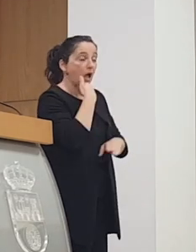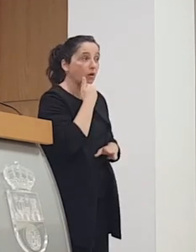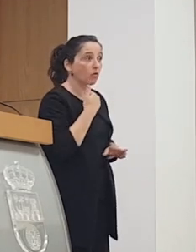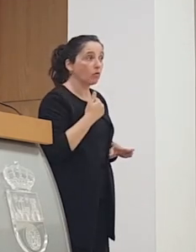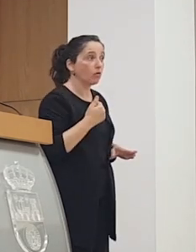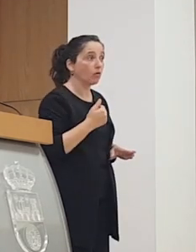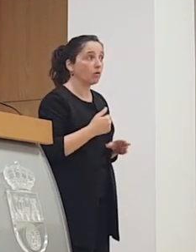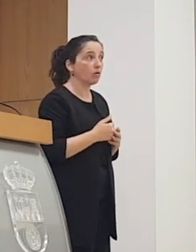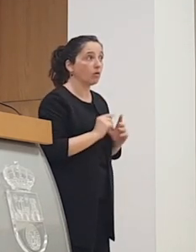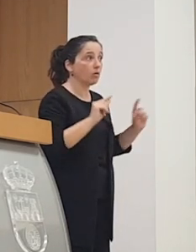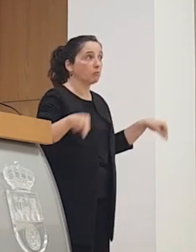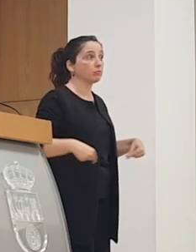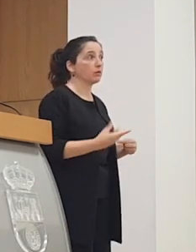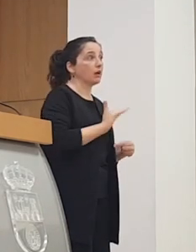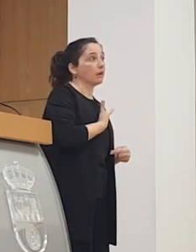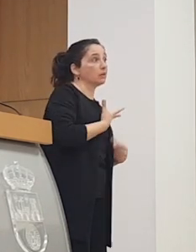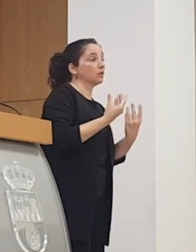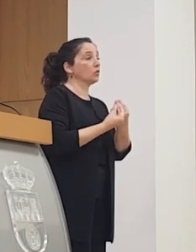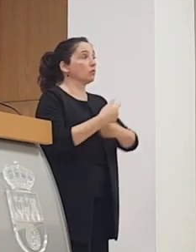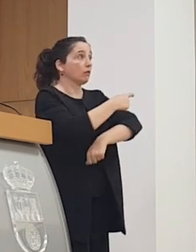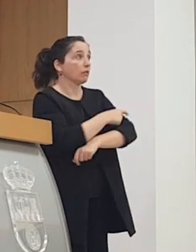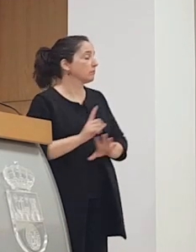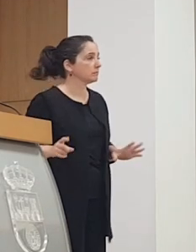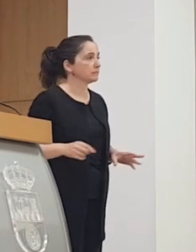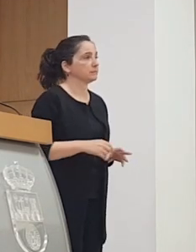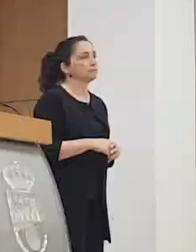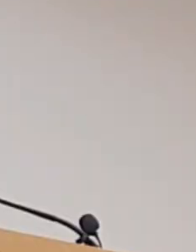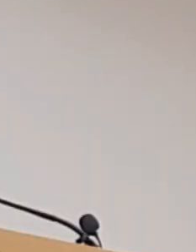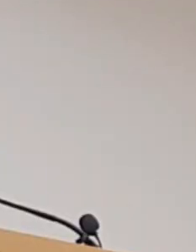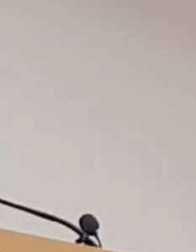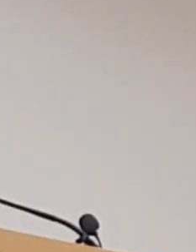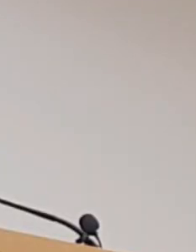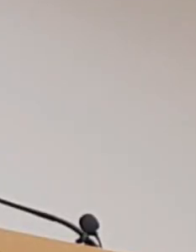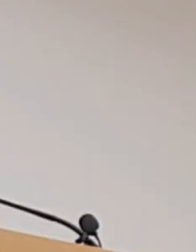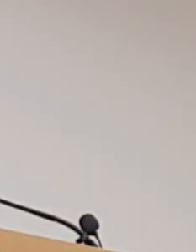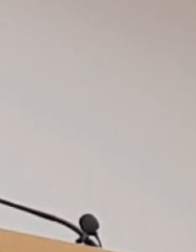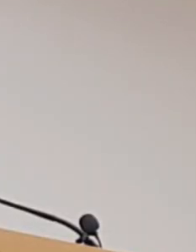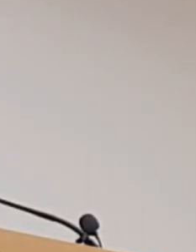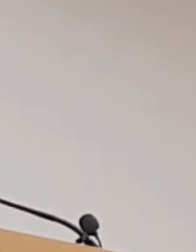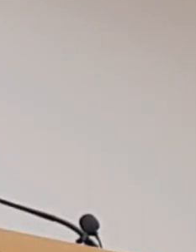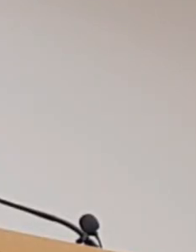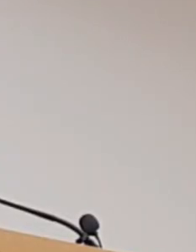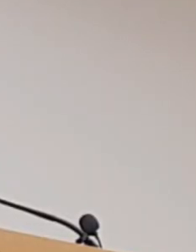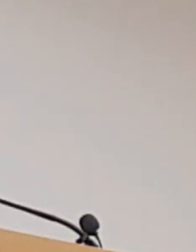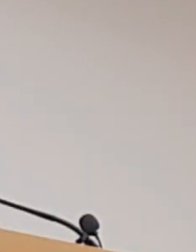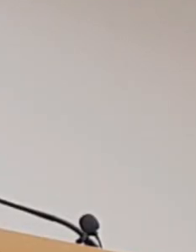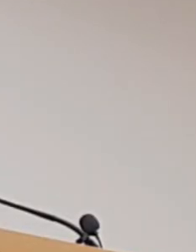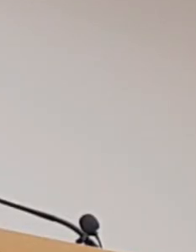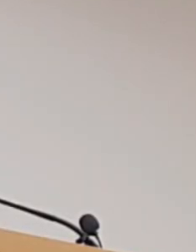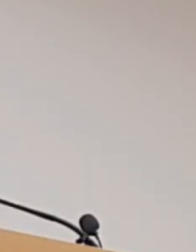participación en el convenio que tiene la alcaldesa con el Racing? Gracias Bien en relación al nombramiento